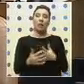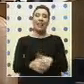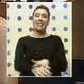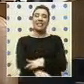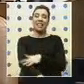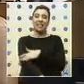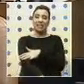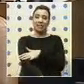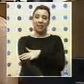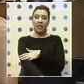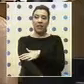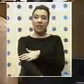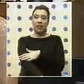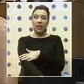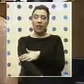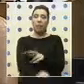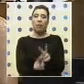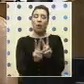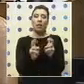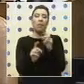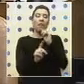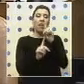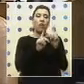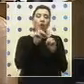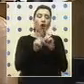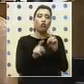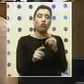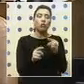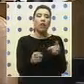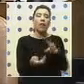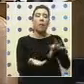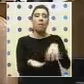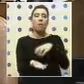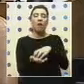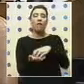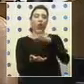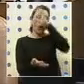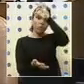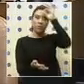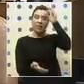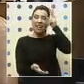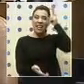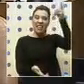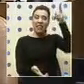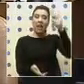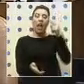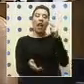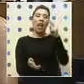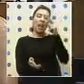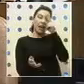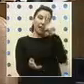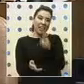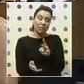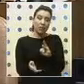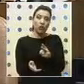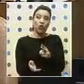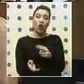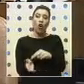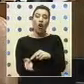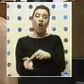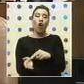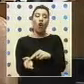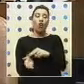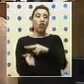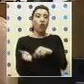gobierno por el tema de la consulta de los pueblos indígenas y el respeto al convenio que nadie nos obligó a firmar.